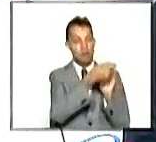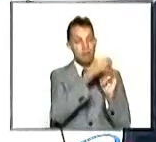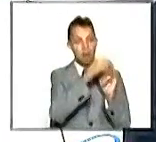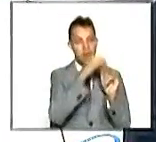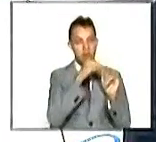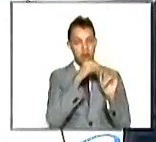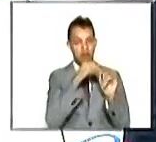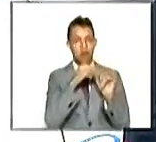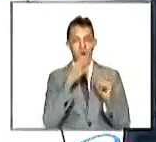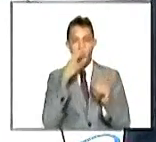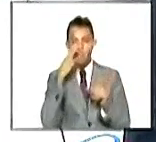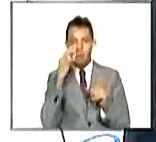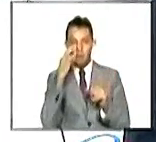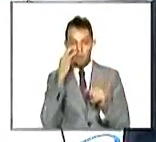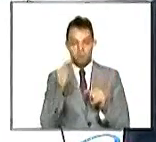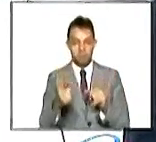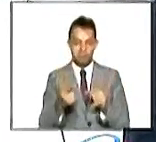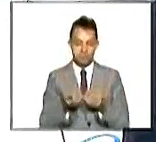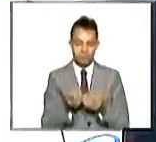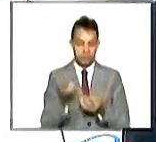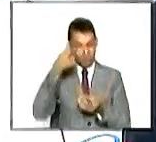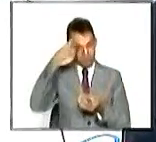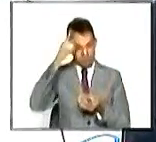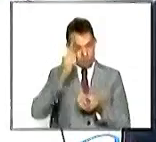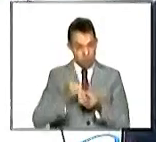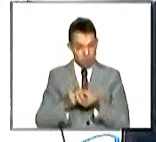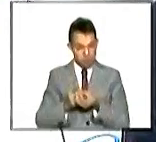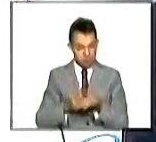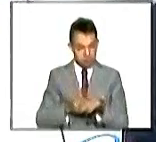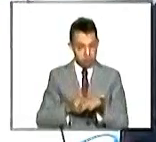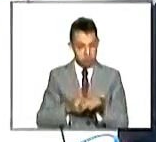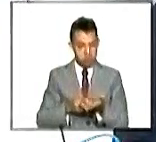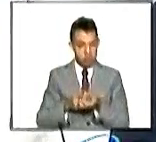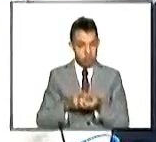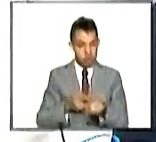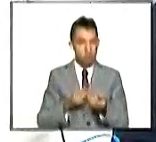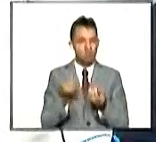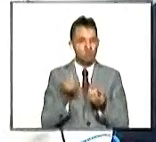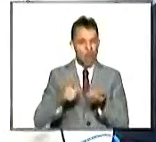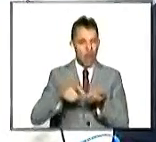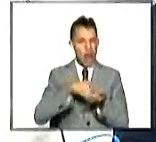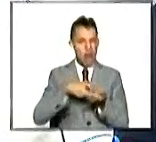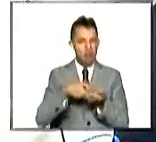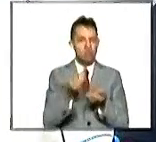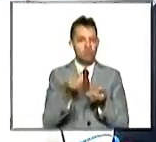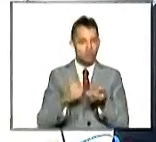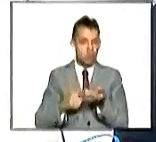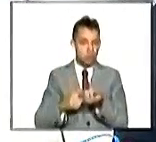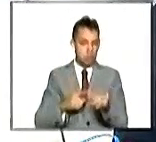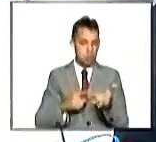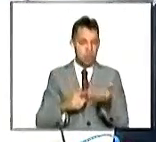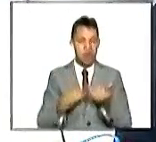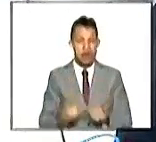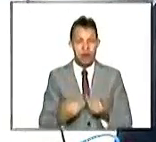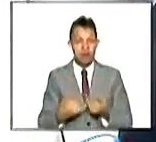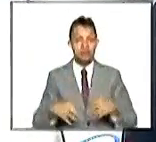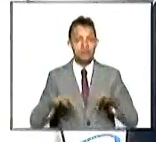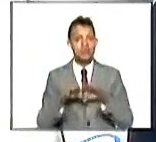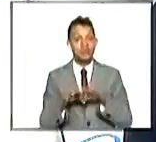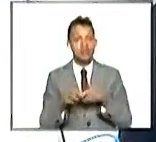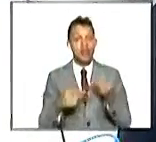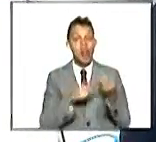hombre no, el hombre produce y produce millones de espermatozoides. Y se le acaban los óvulos a la mujer. Entonces